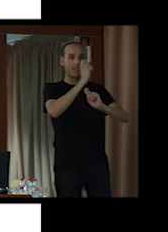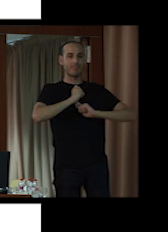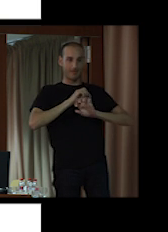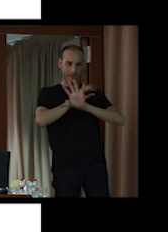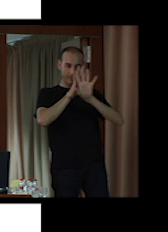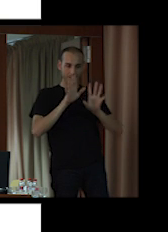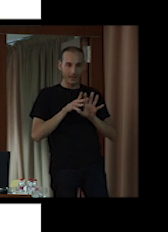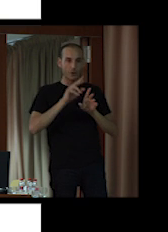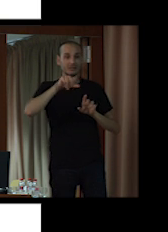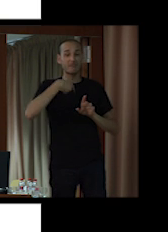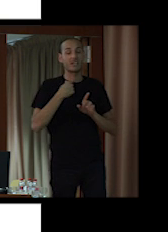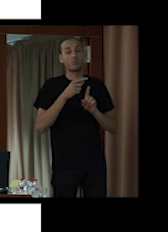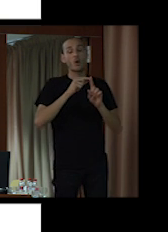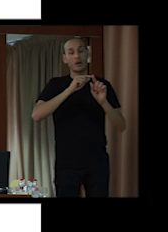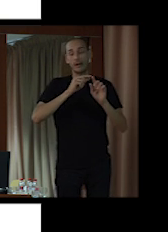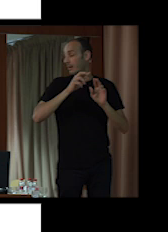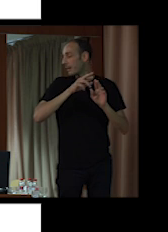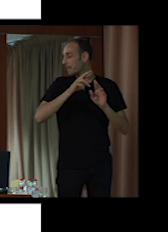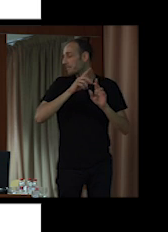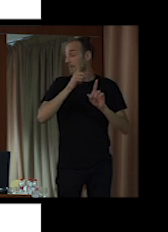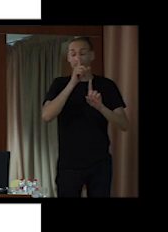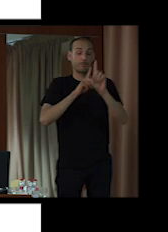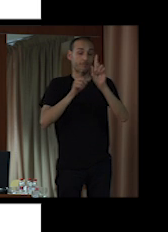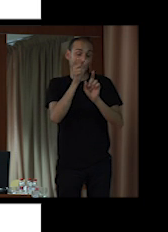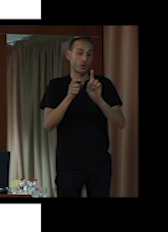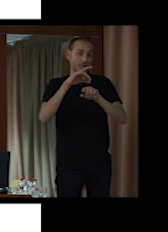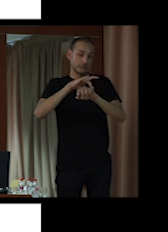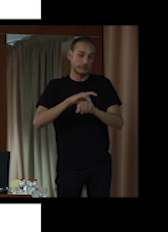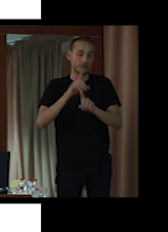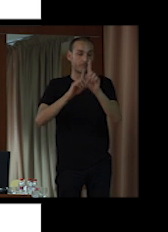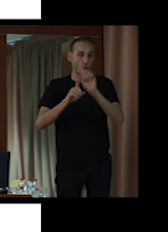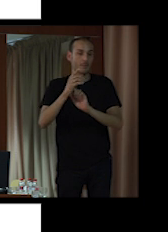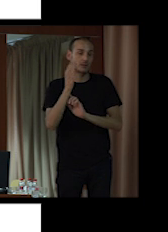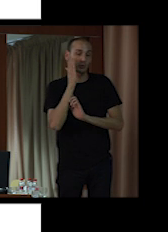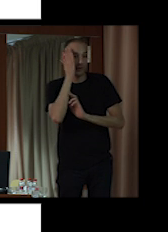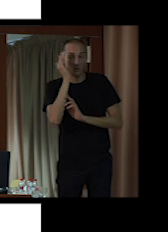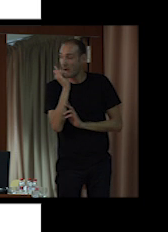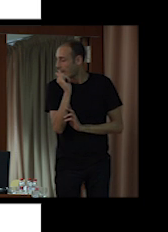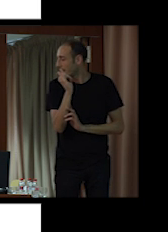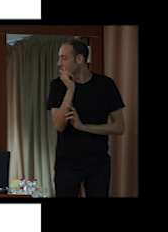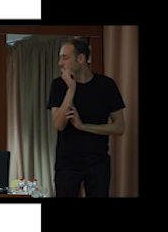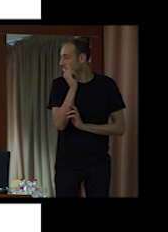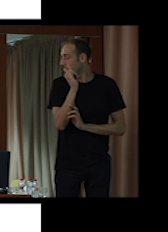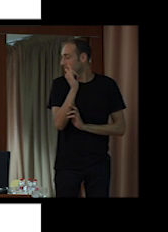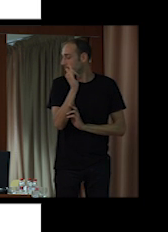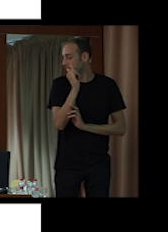ritmo circadiano de los pacientes con trastorno del sueño. Es el método de elección para el estudio del insomnio.